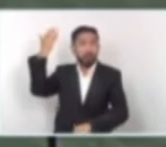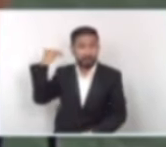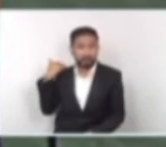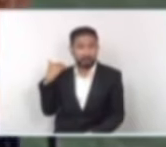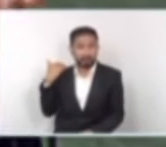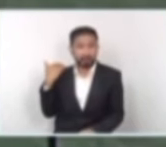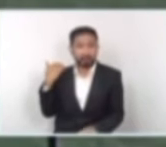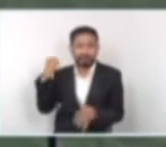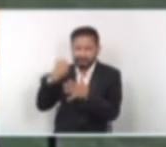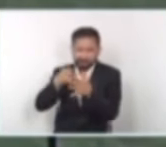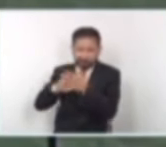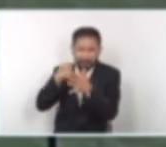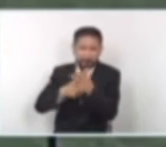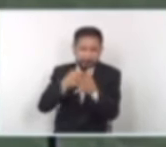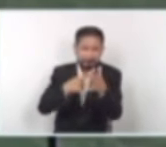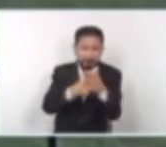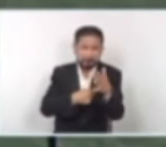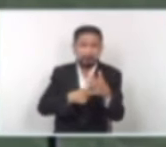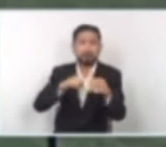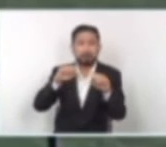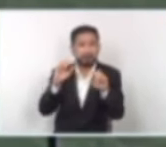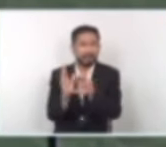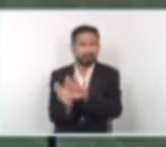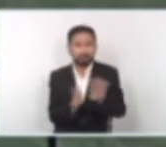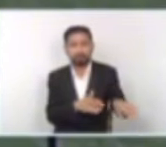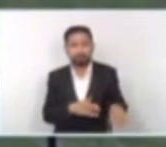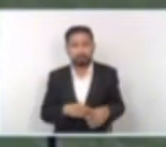ha librado la batalla de su vida para salir de ella.